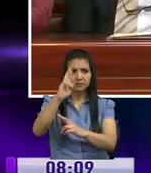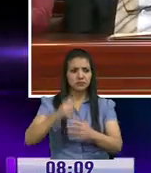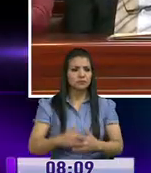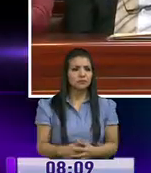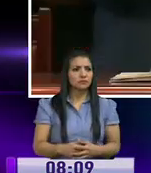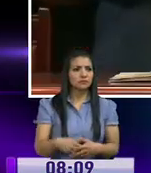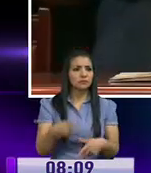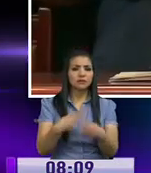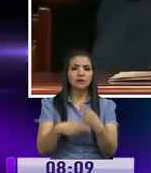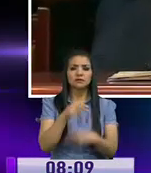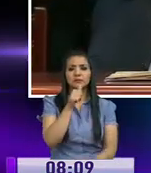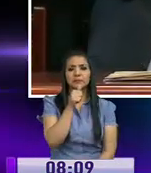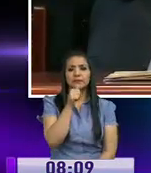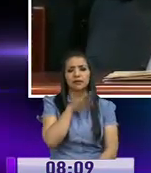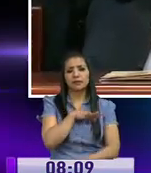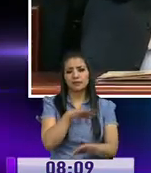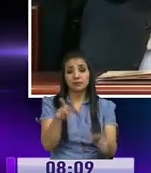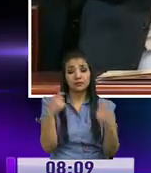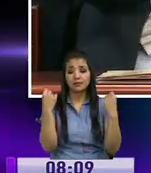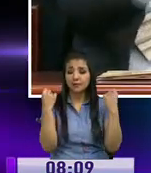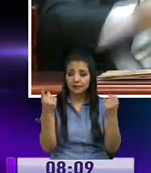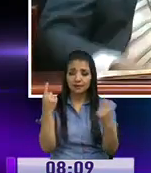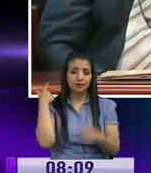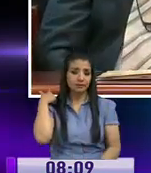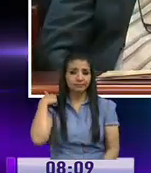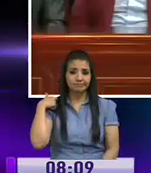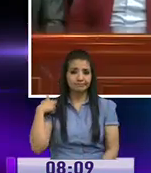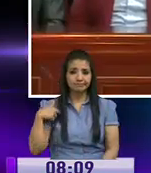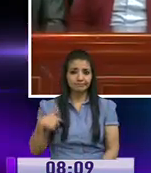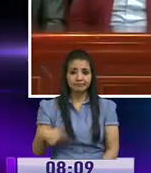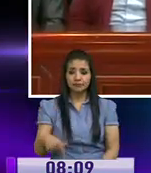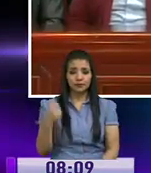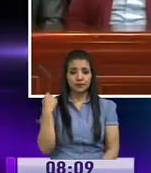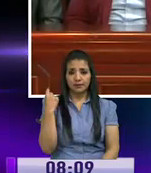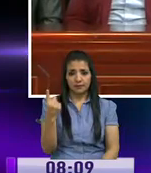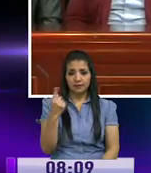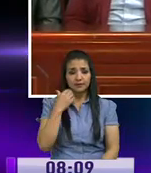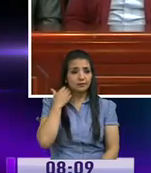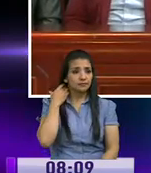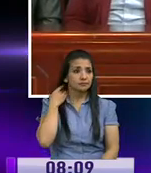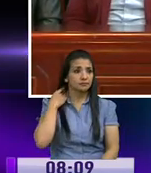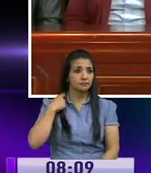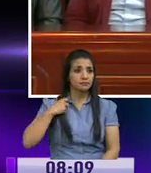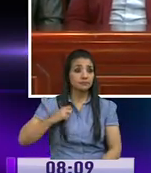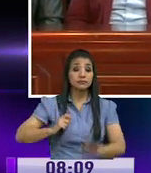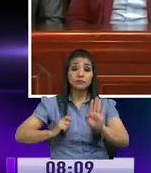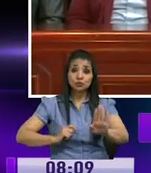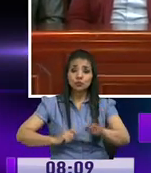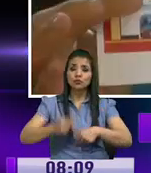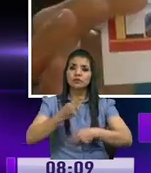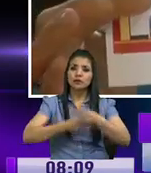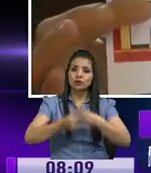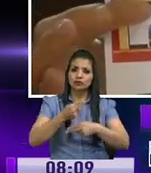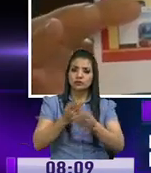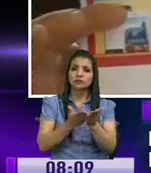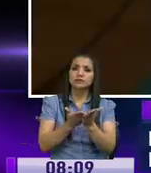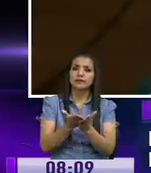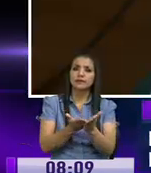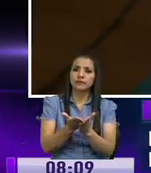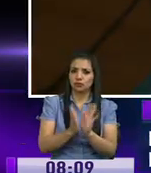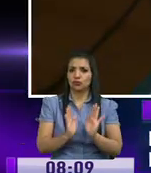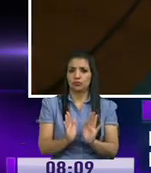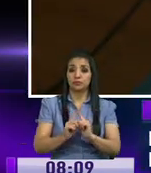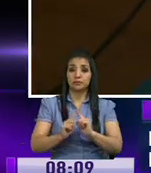su negocio es privado. No lo entendemos. Entendemos nuestro negocio, que es un servicio, pero